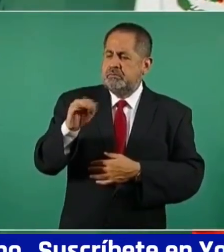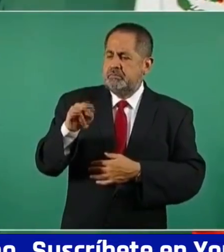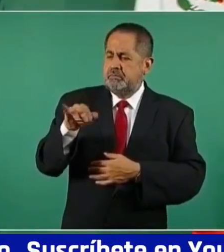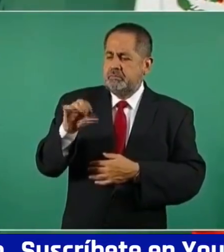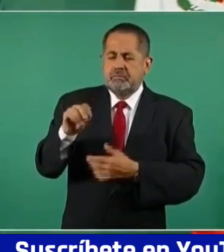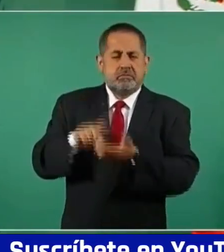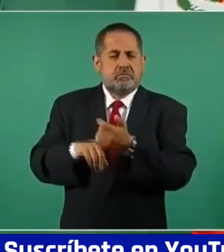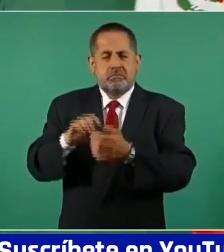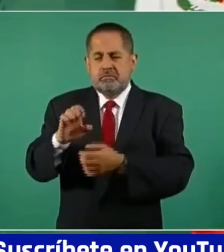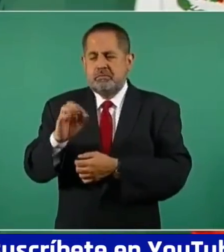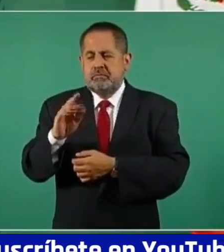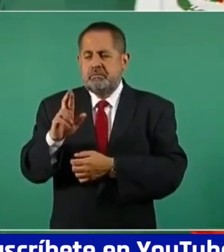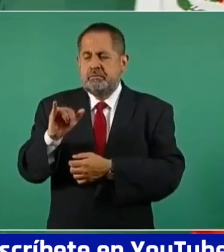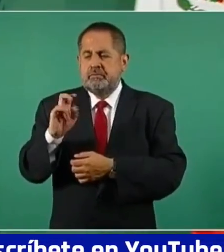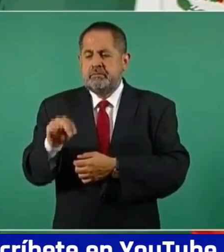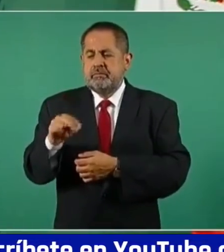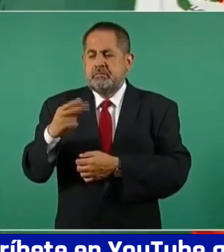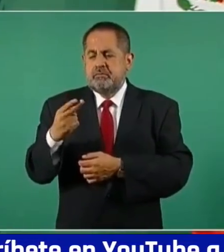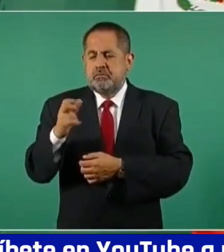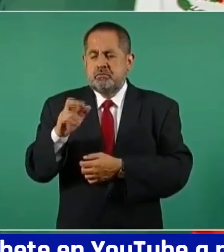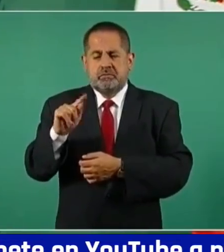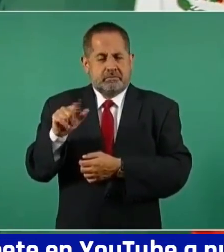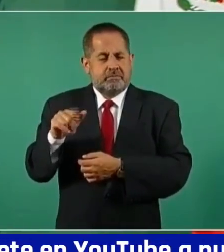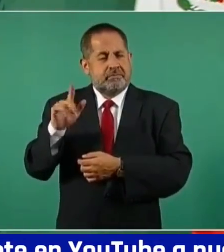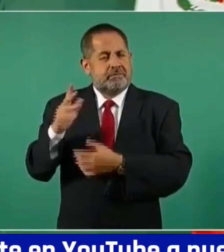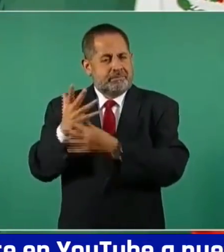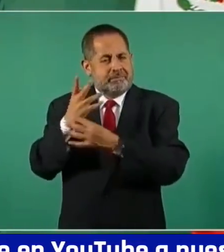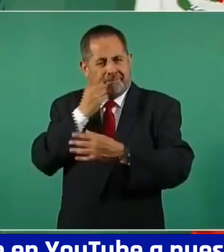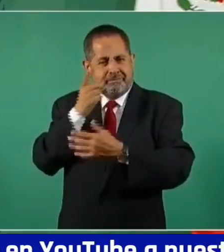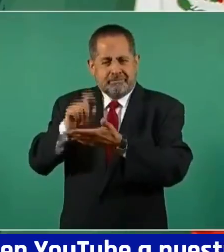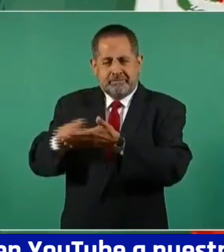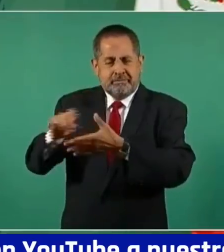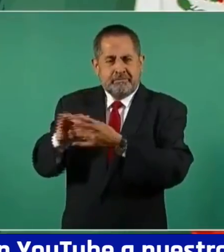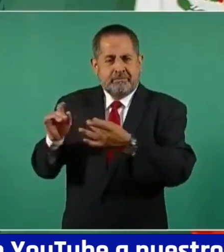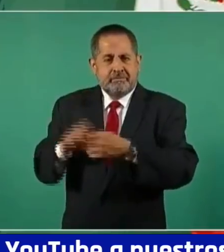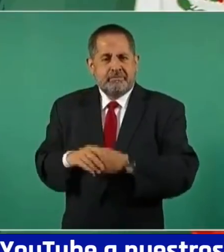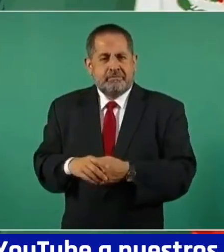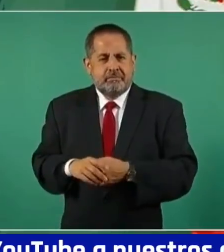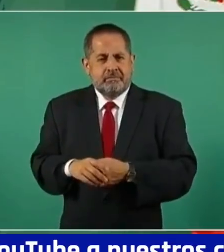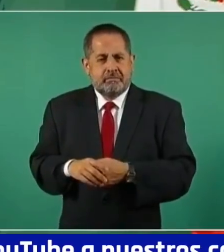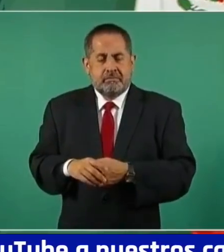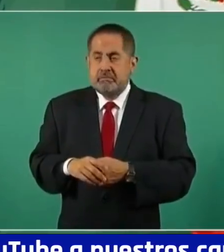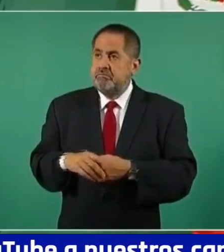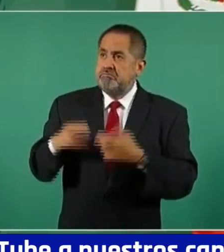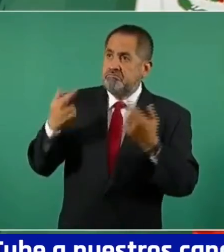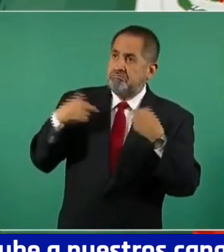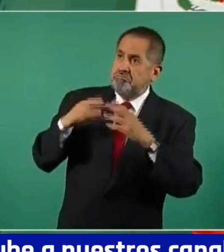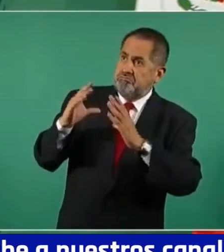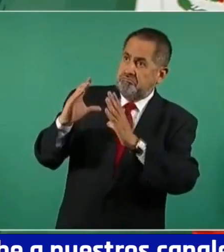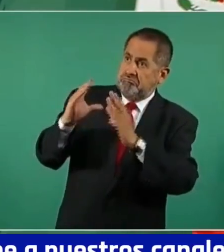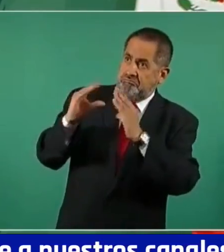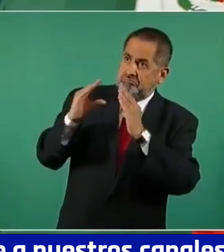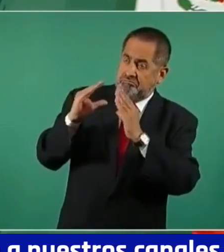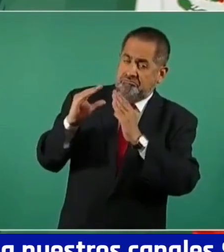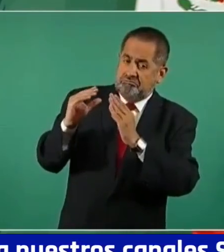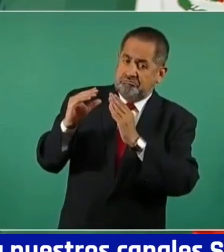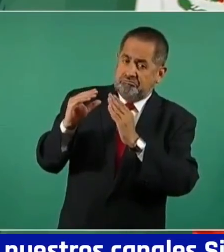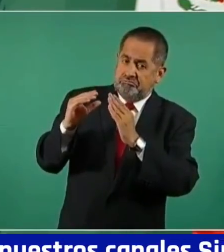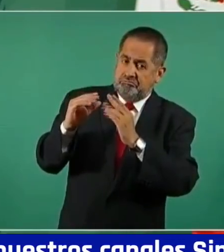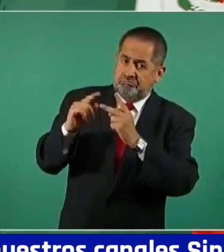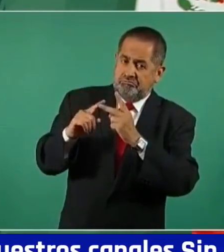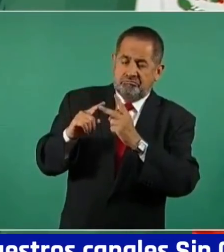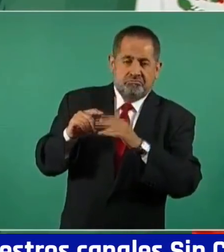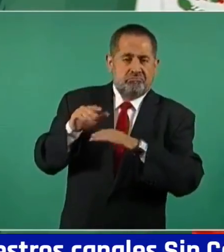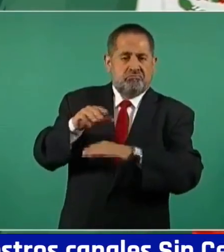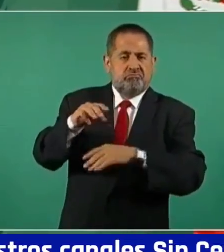de Efraín Huerta que decía: a mis maestros de